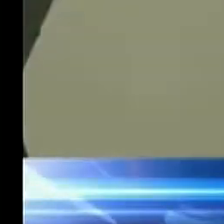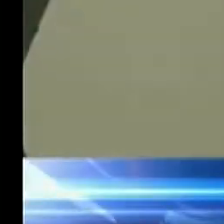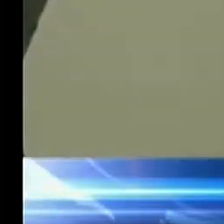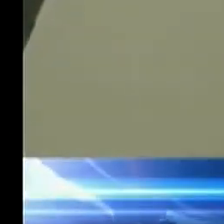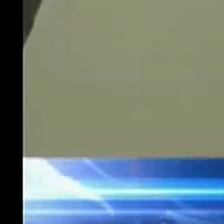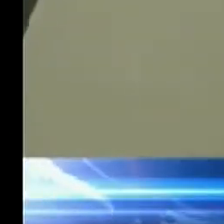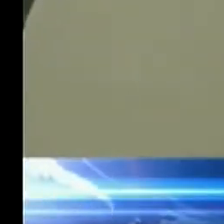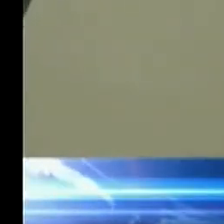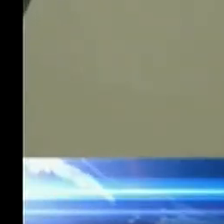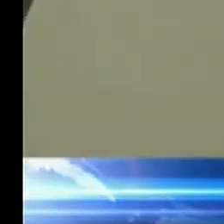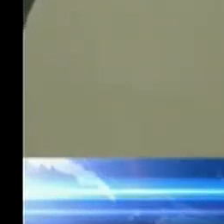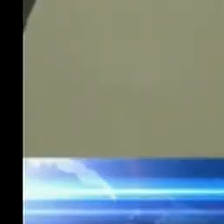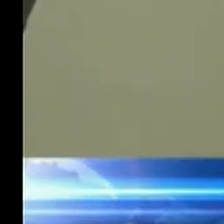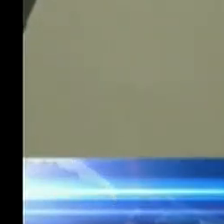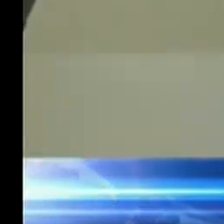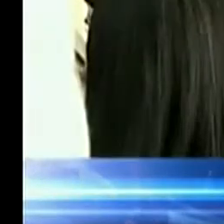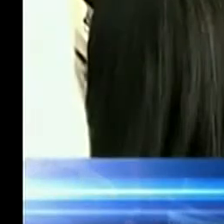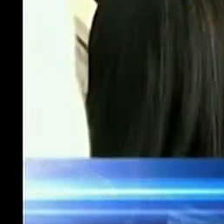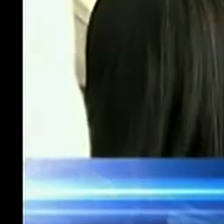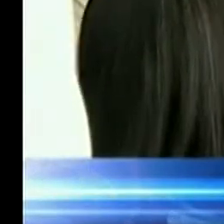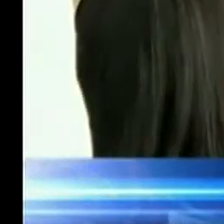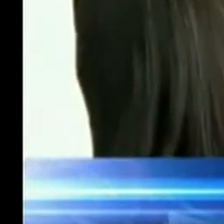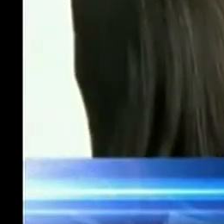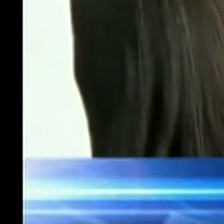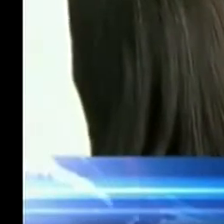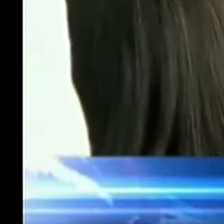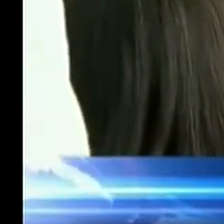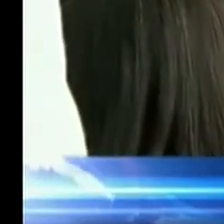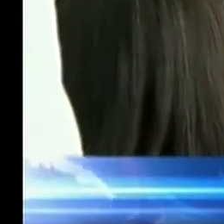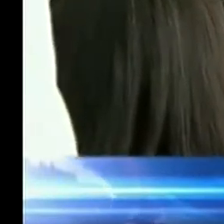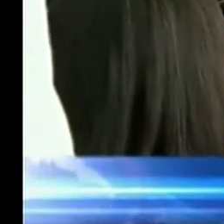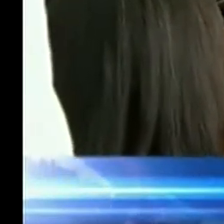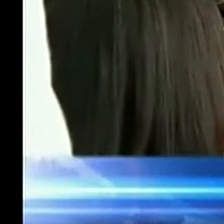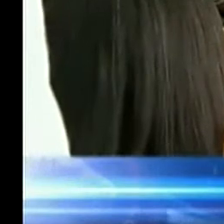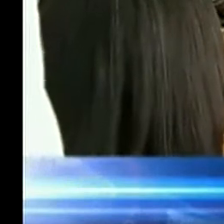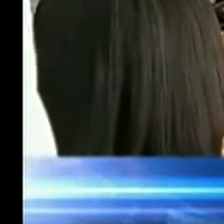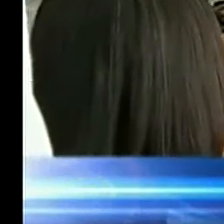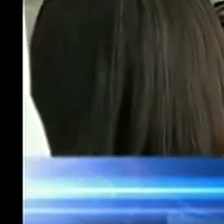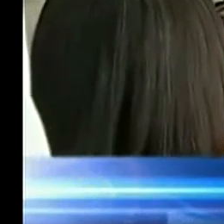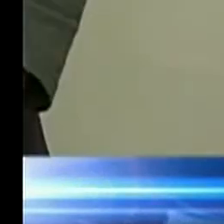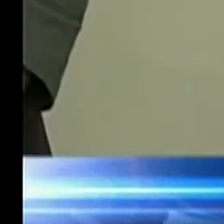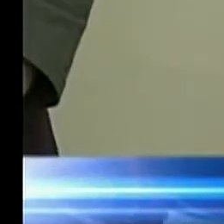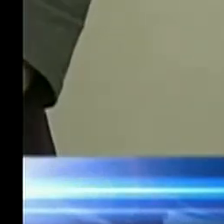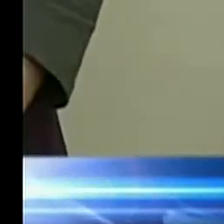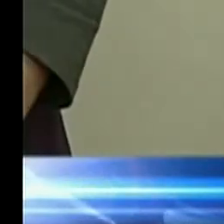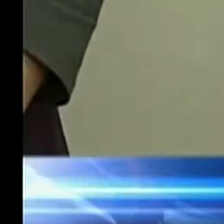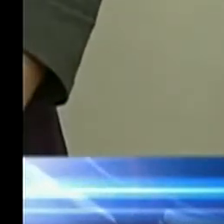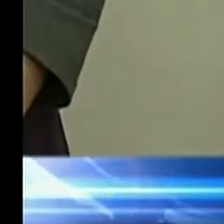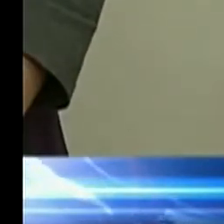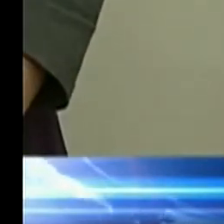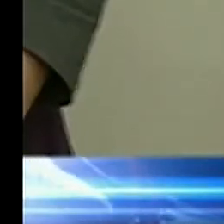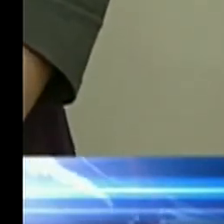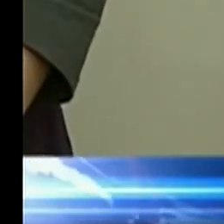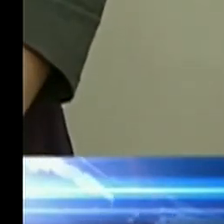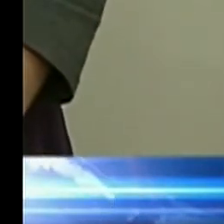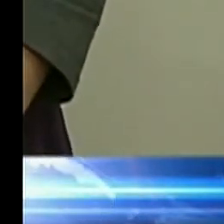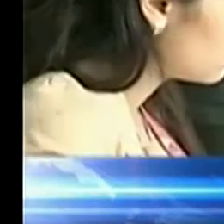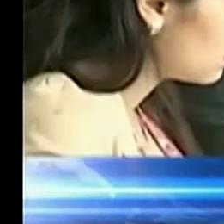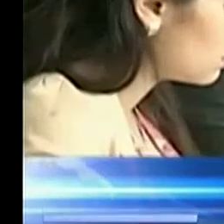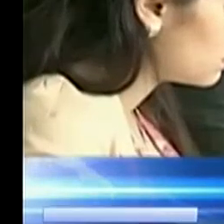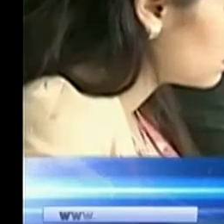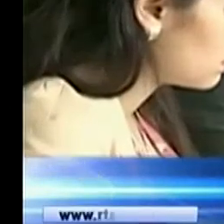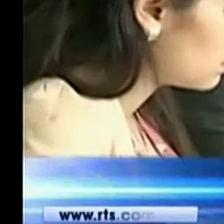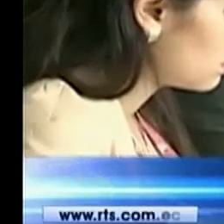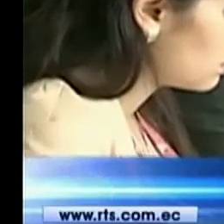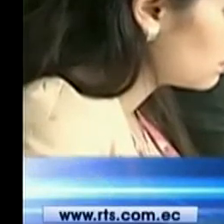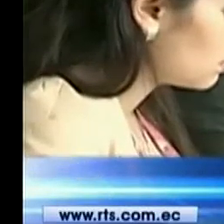Fiscal General Galo Chiriboga compareció ante la Comisión de Justicia de la Asamblea por la investigación que sigue por el caso Panama Papers. Aseguró